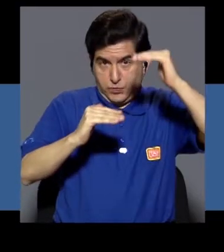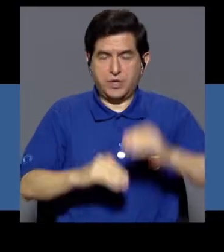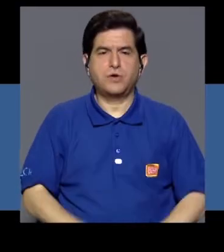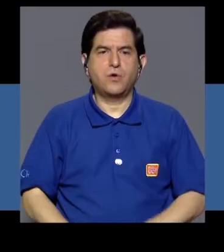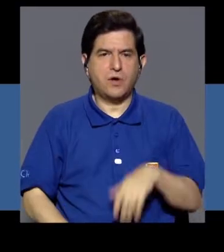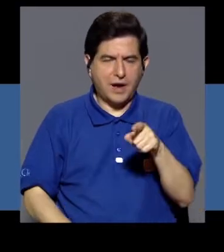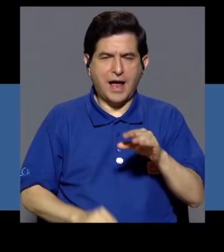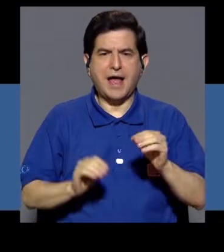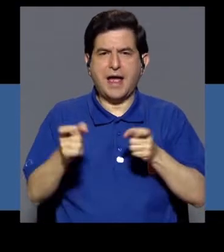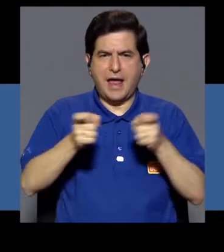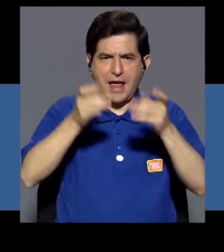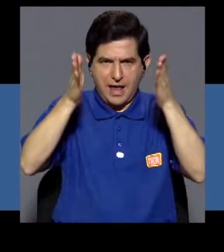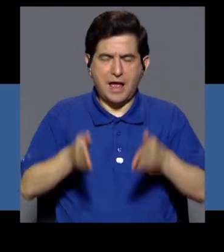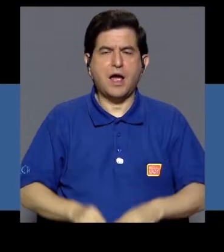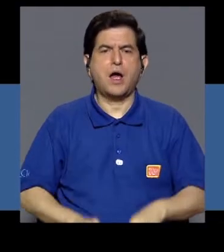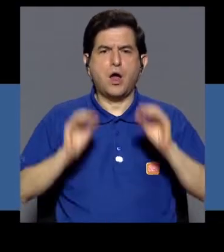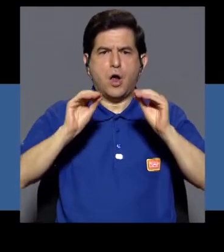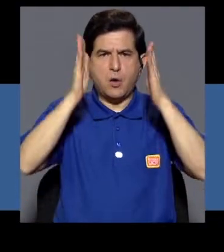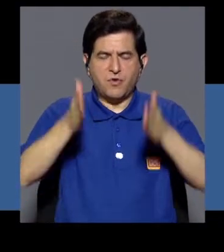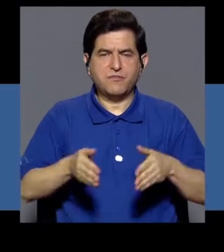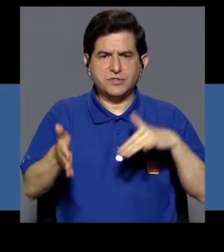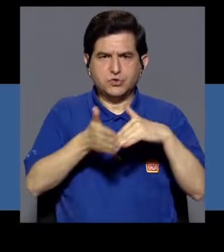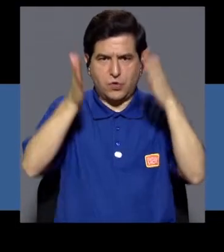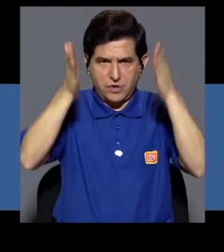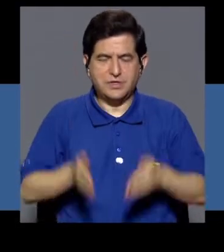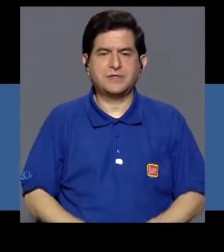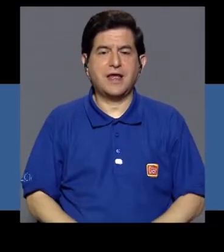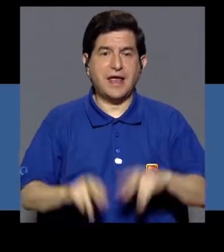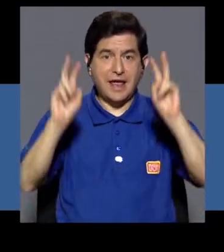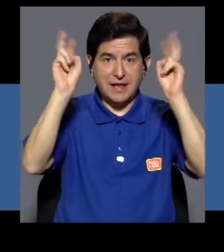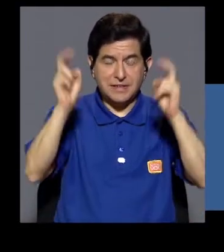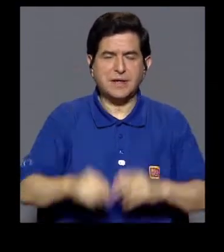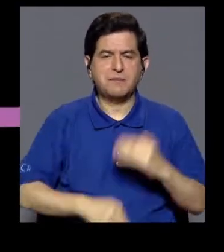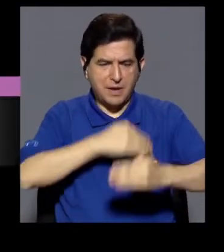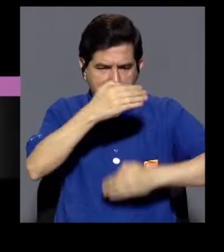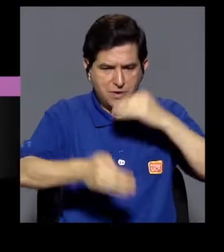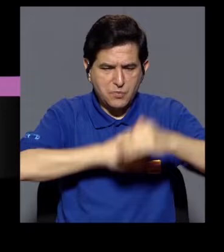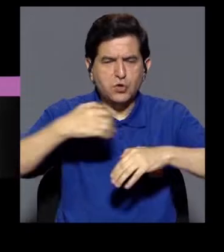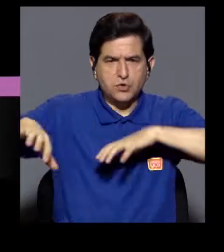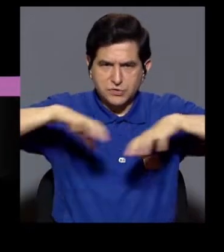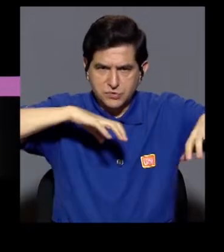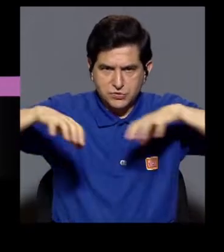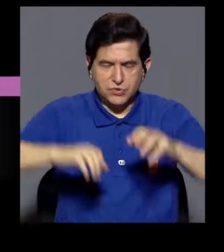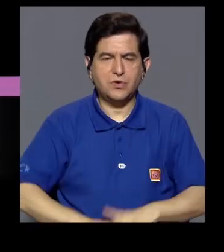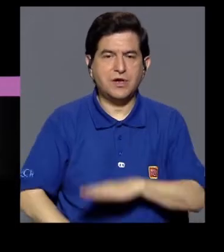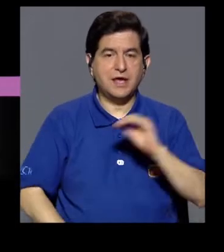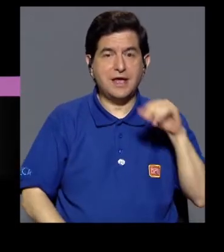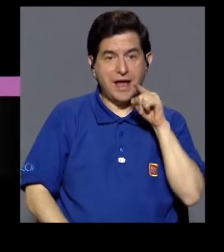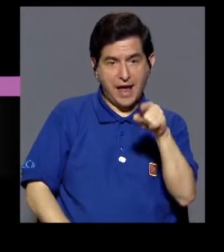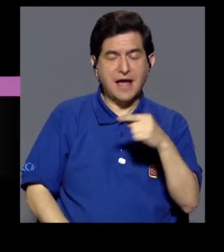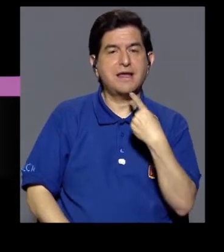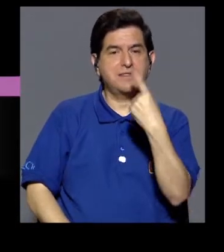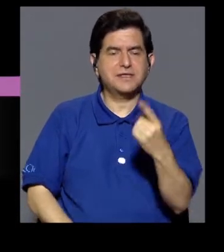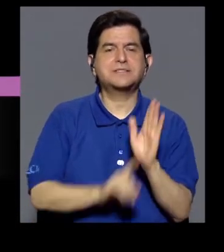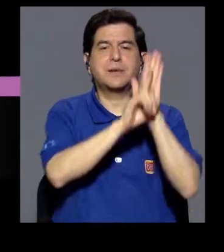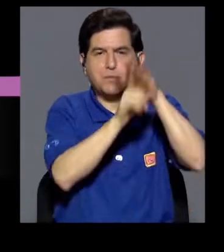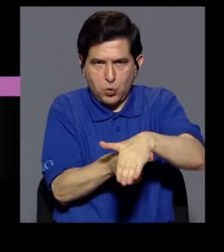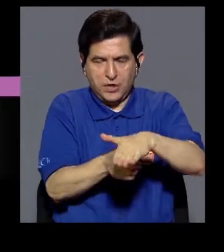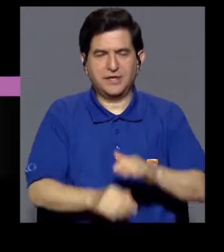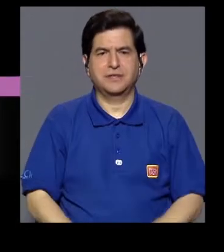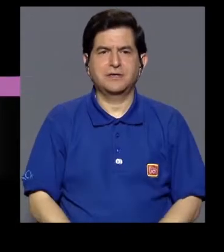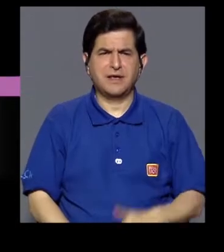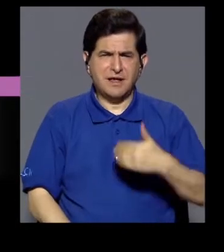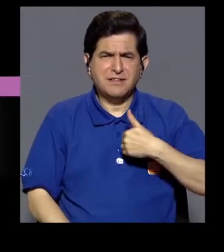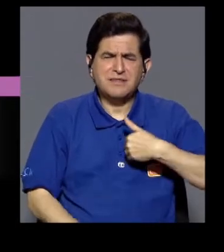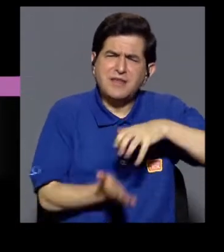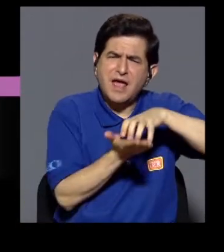www.mep.go.cr, en cualquiera de las pestañas superiores para docentes, administrativos o estudiantes, bajo el título Protocolos de Actuación y ahí